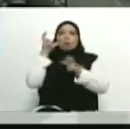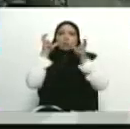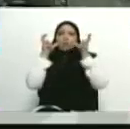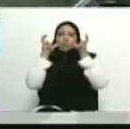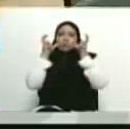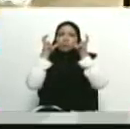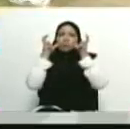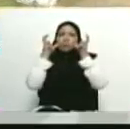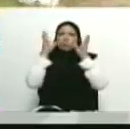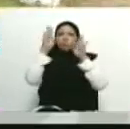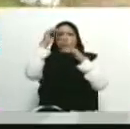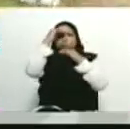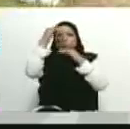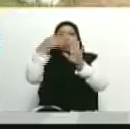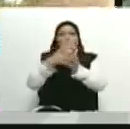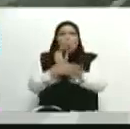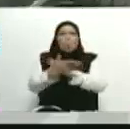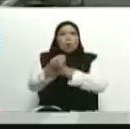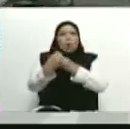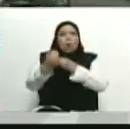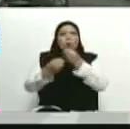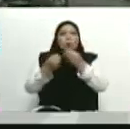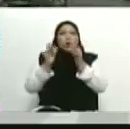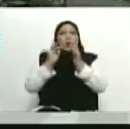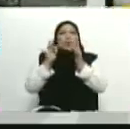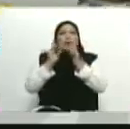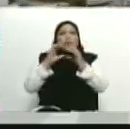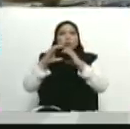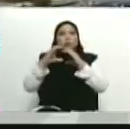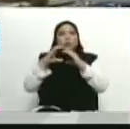escuchado. Correcto. Donde sirve para comunicarse el pueblo